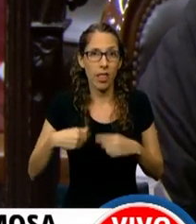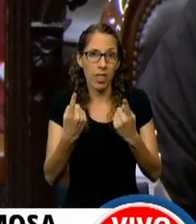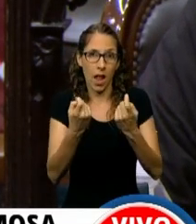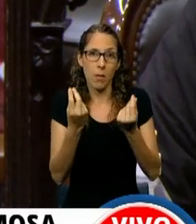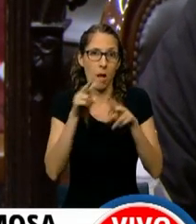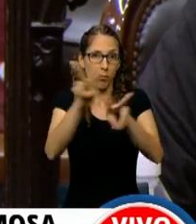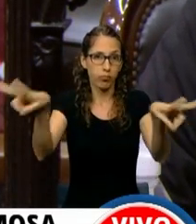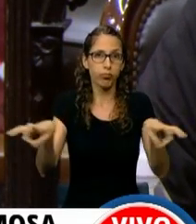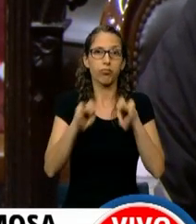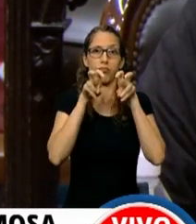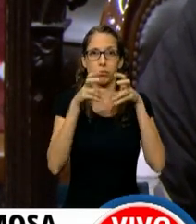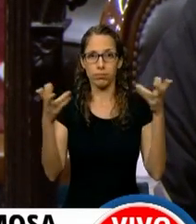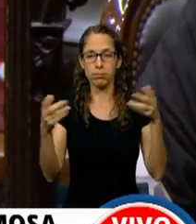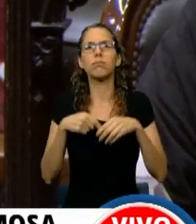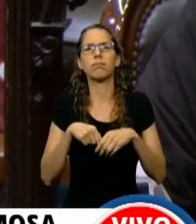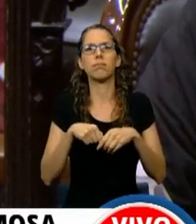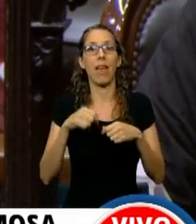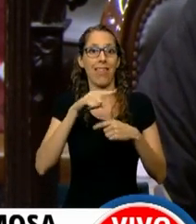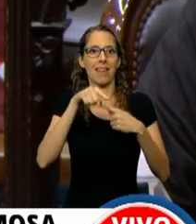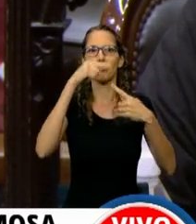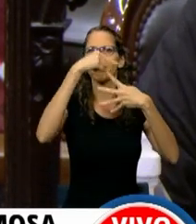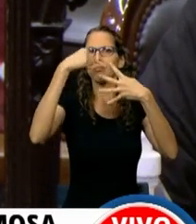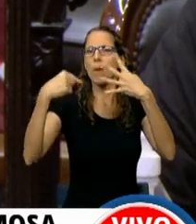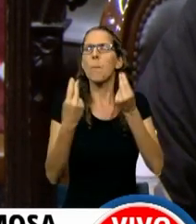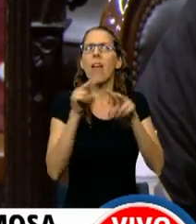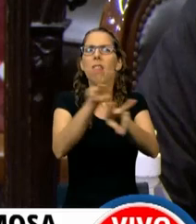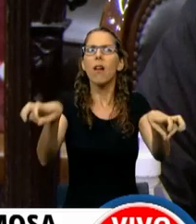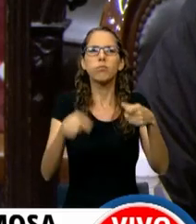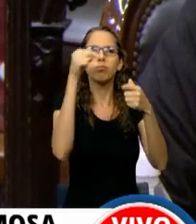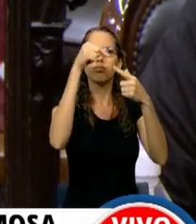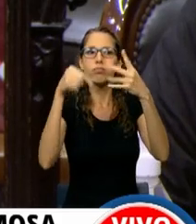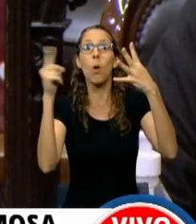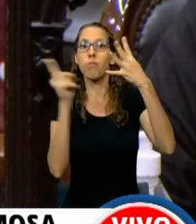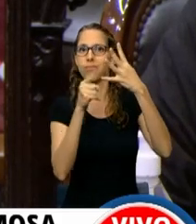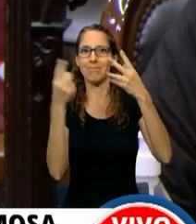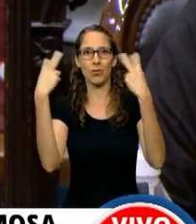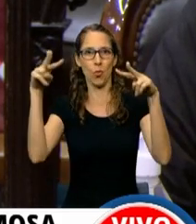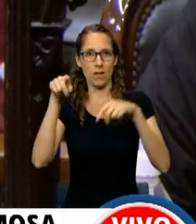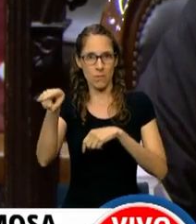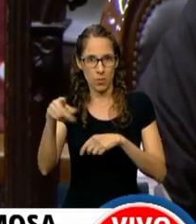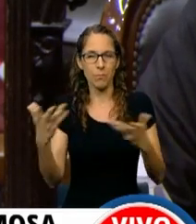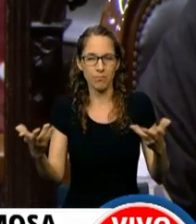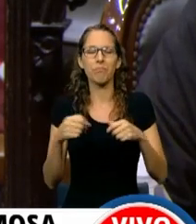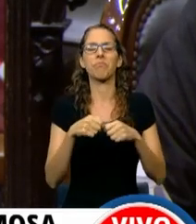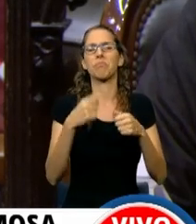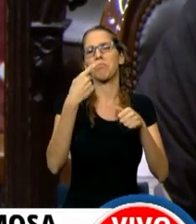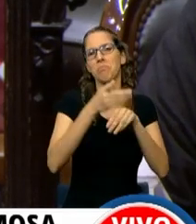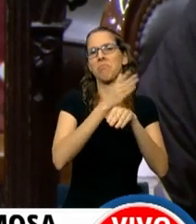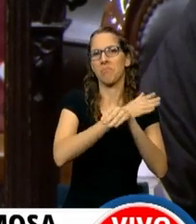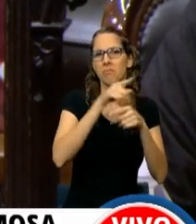divisas y es el cuarto generador de divisas en la Argentina, luego de los sectores